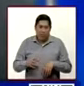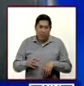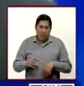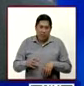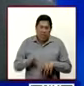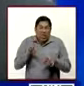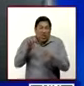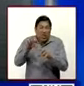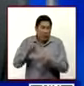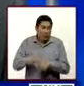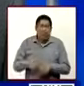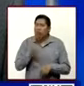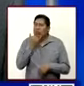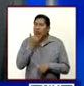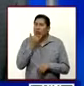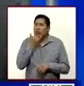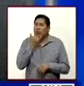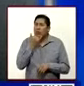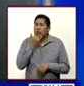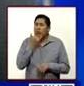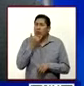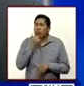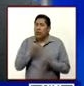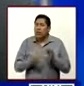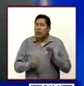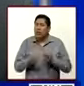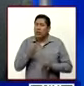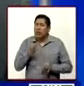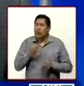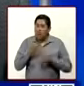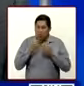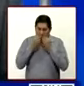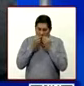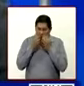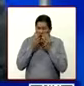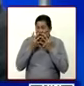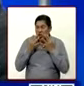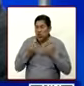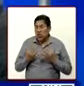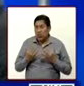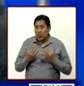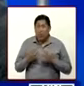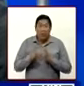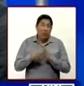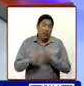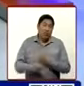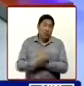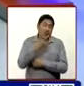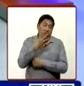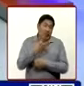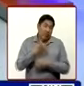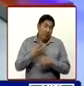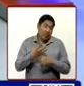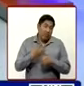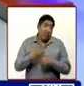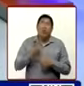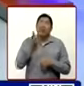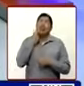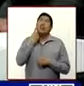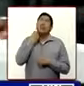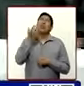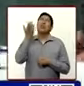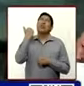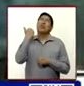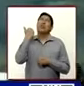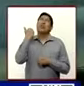mordeduras, ¿qué pasa si se empieza a desatar una ola de rabia humana? A ver. Como ha sucedido en otros departamentos. Hace pocos